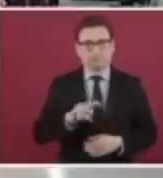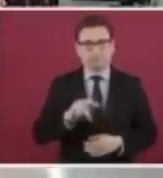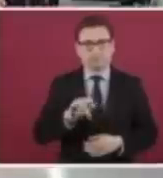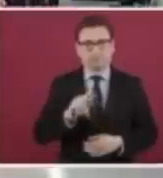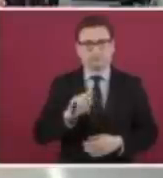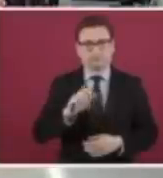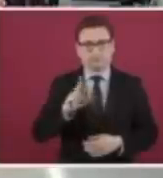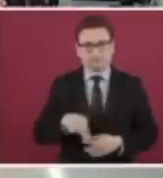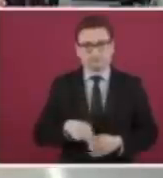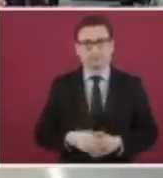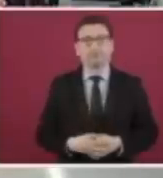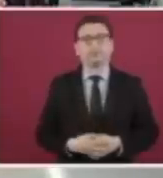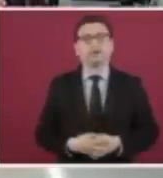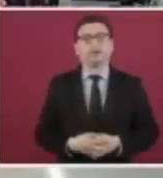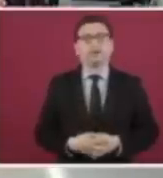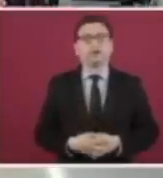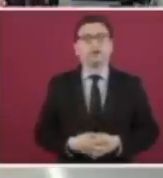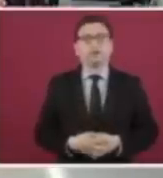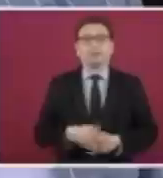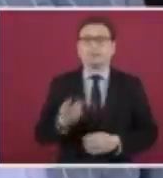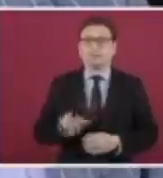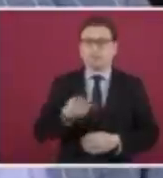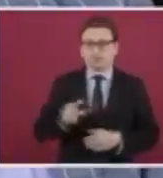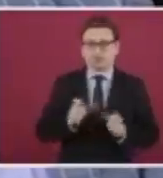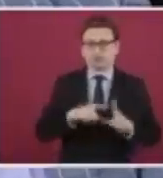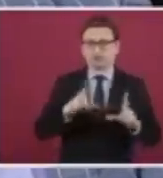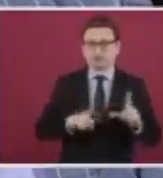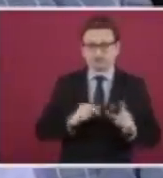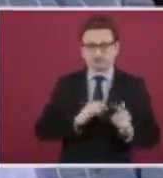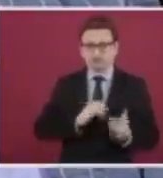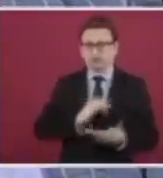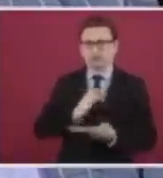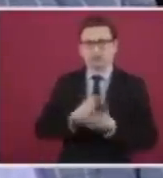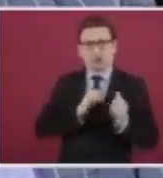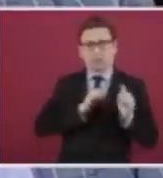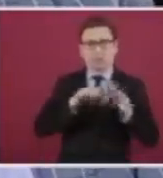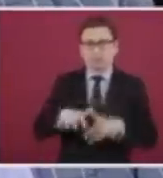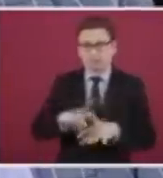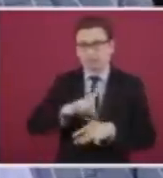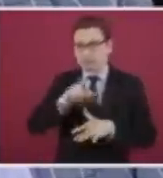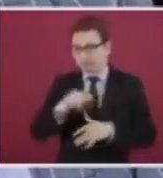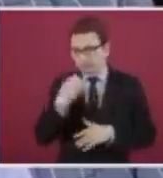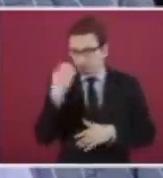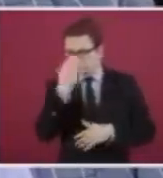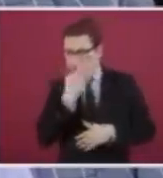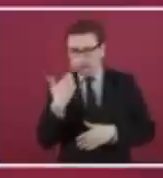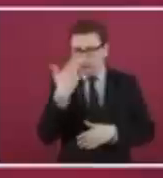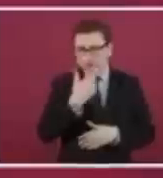¿Ese despliegue se va a evaluar en algún momento? Sí, sí. ¿Cuándo se va?